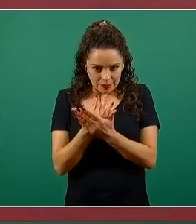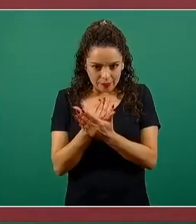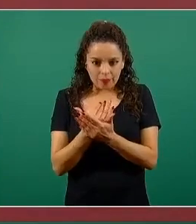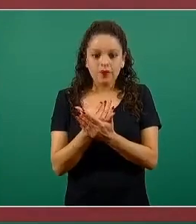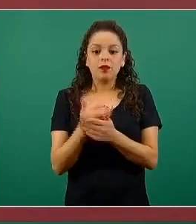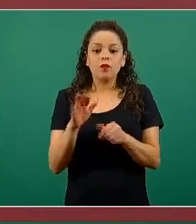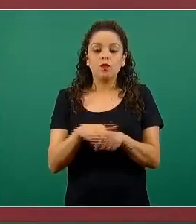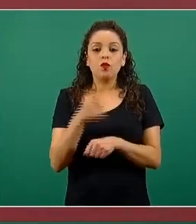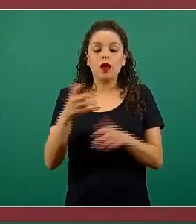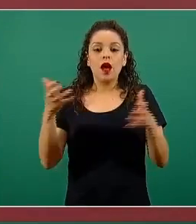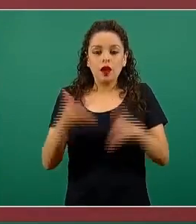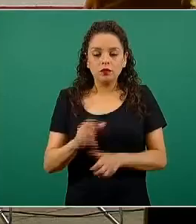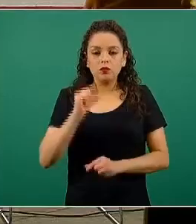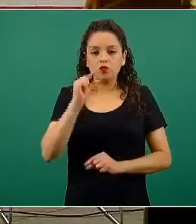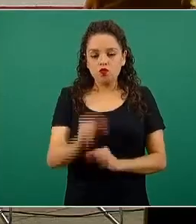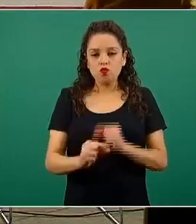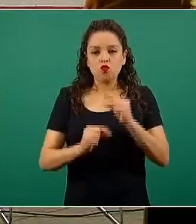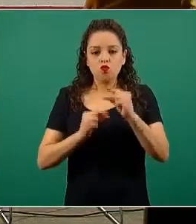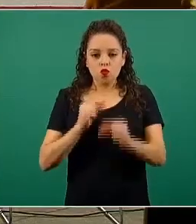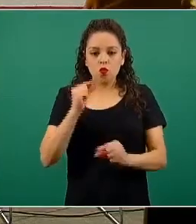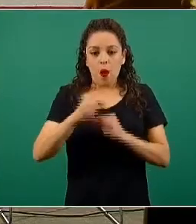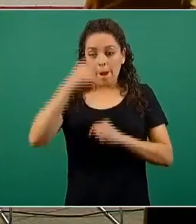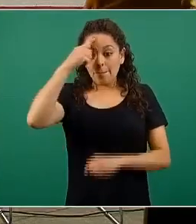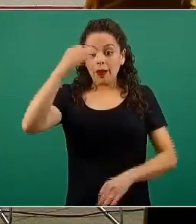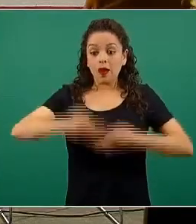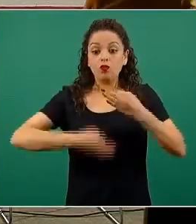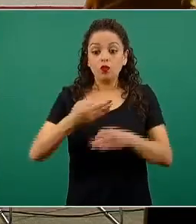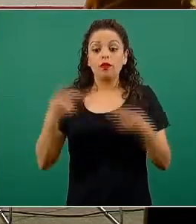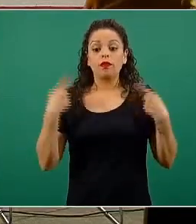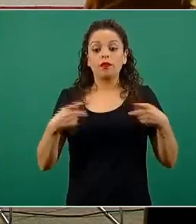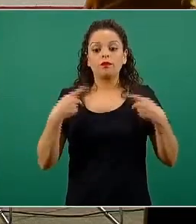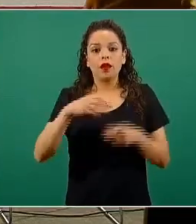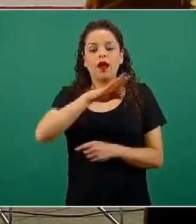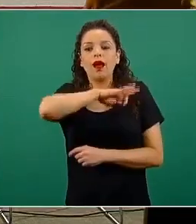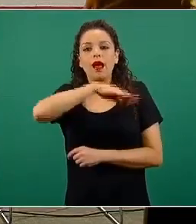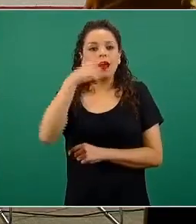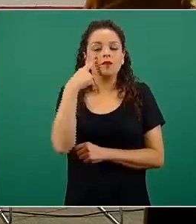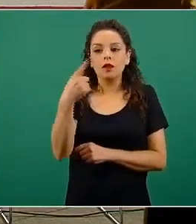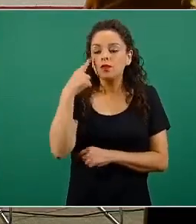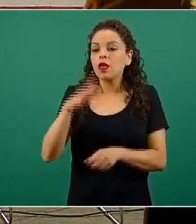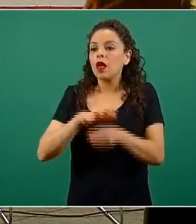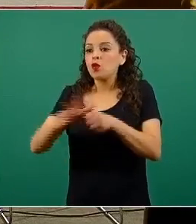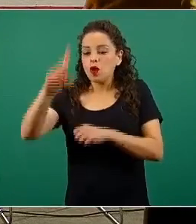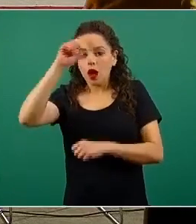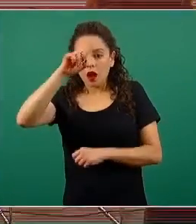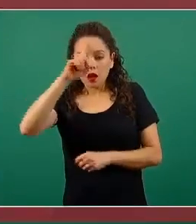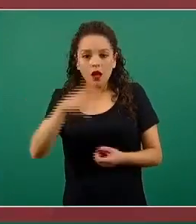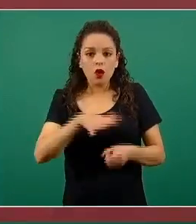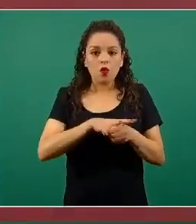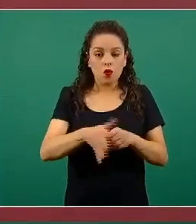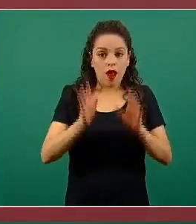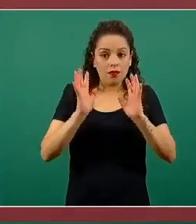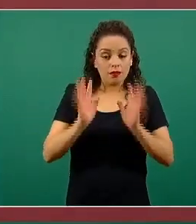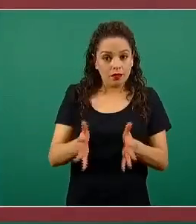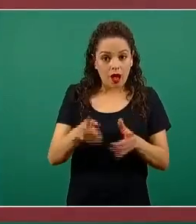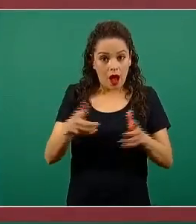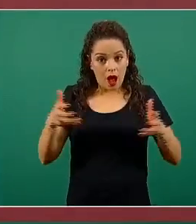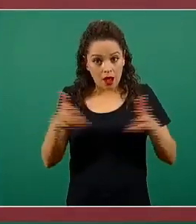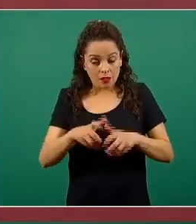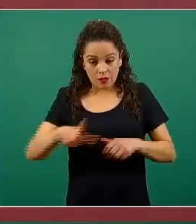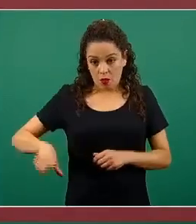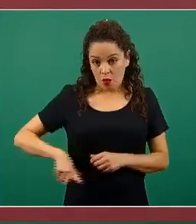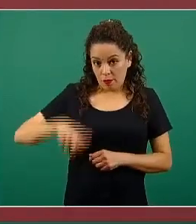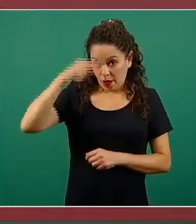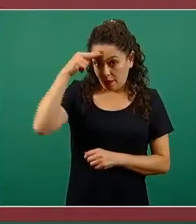hacer de manera muy sistemática para que todo el mundo pueda ver cuál fue la recomendación y cuál fue lo que ya estaba haciendo el Gobierno